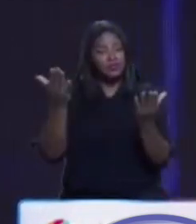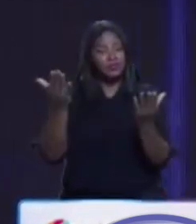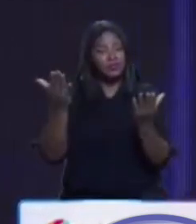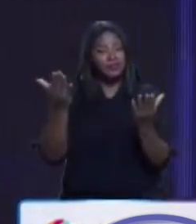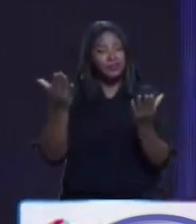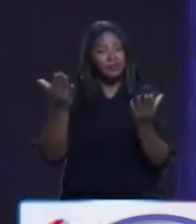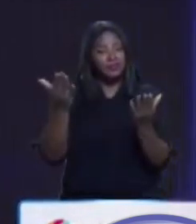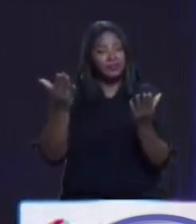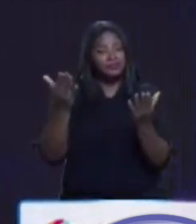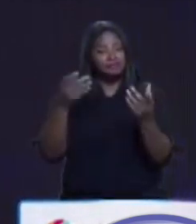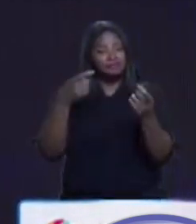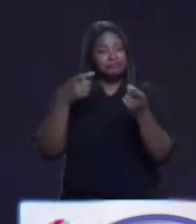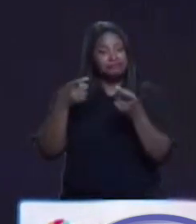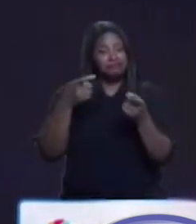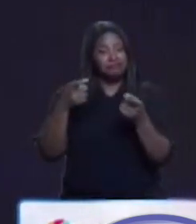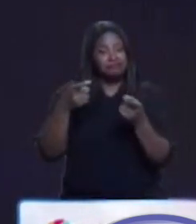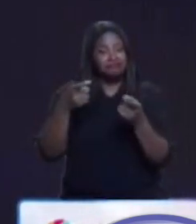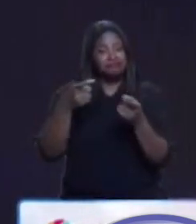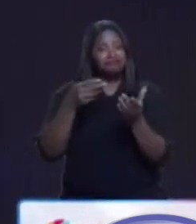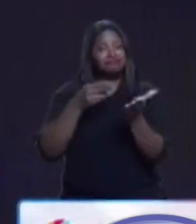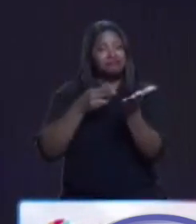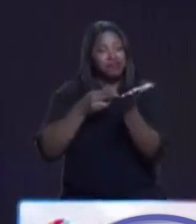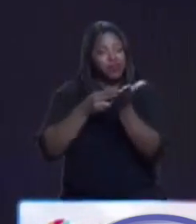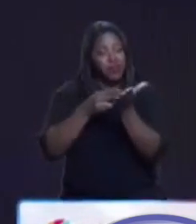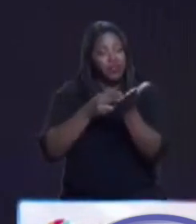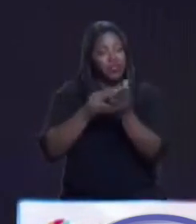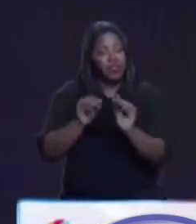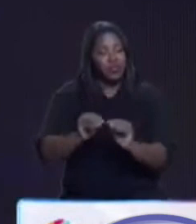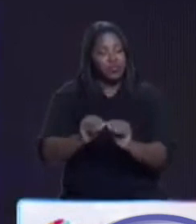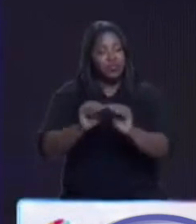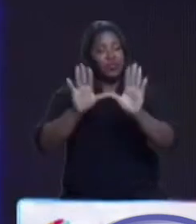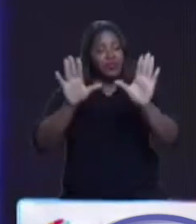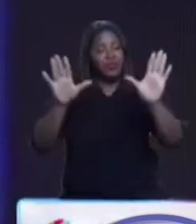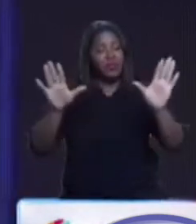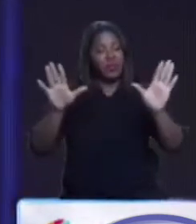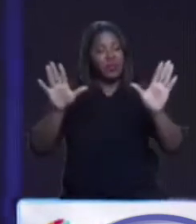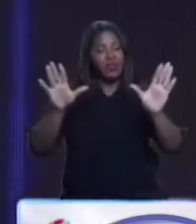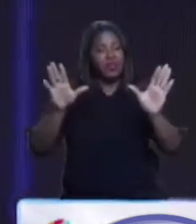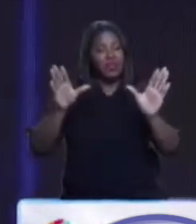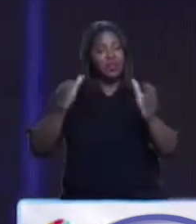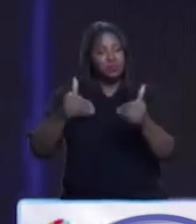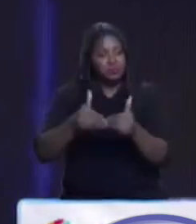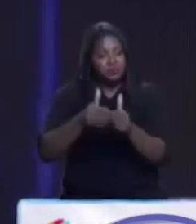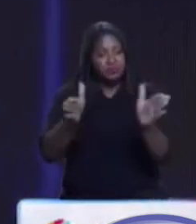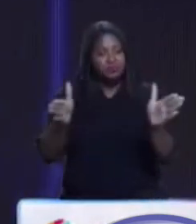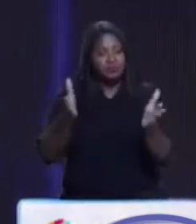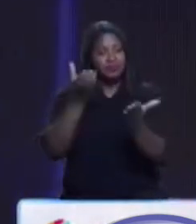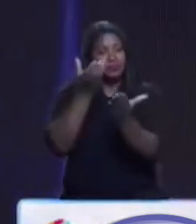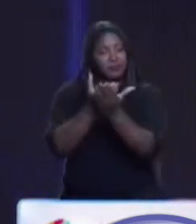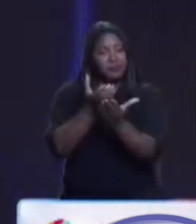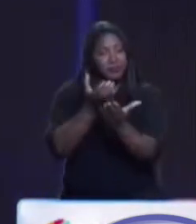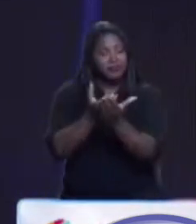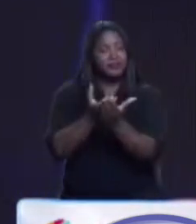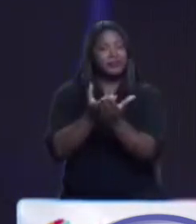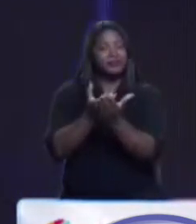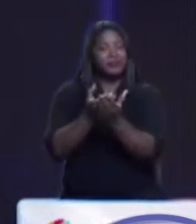por un manejo honesto, transparente de los recursos públicos y